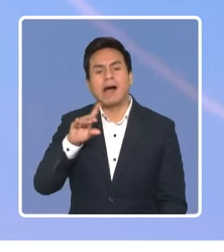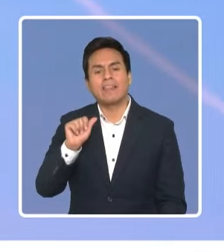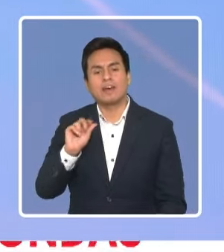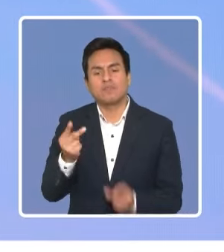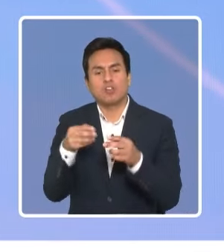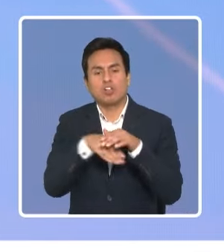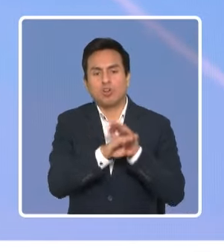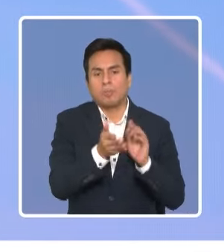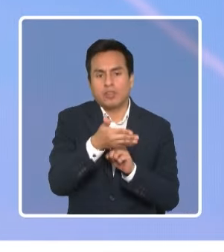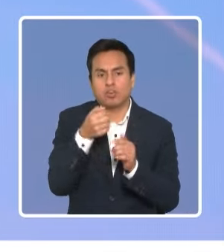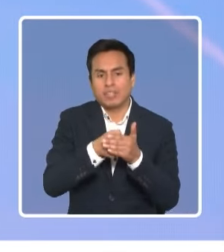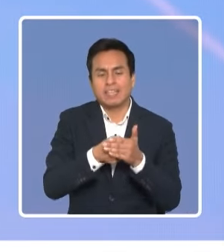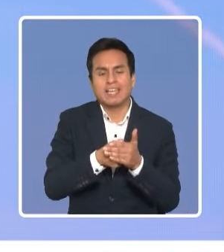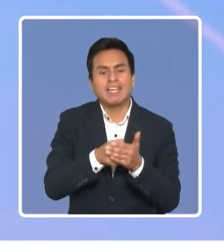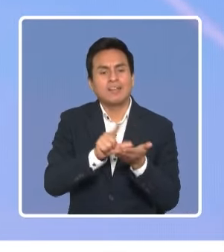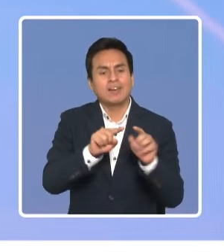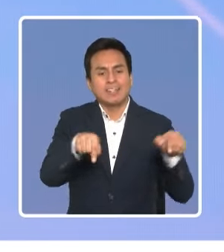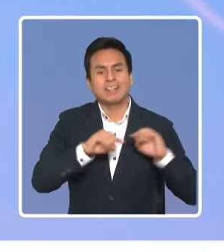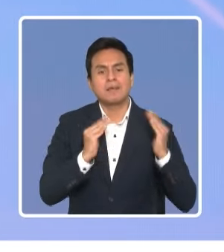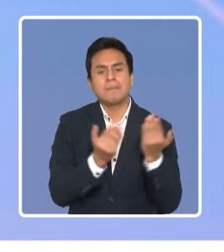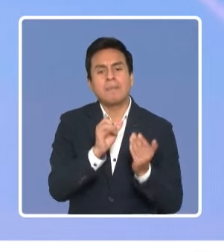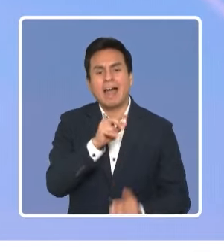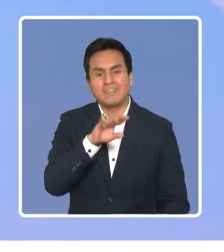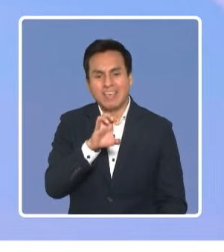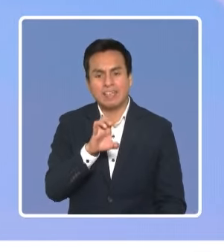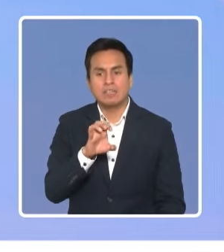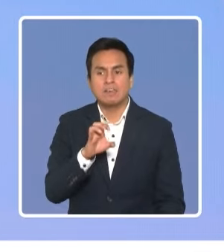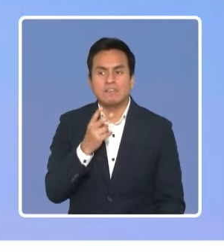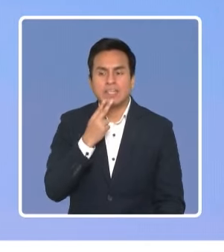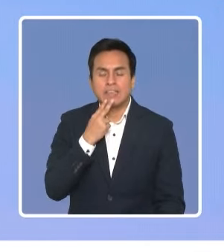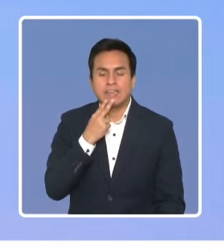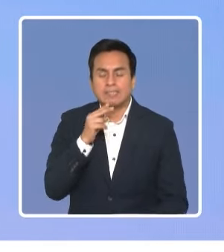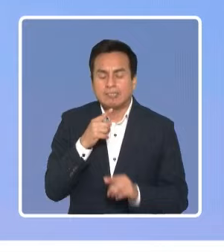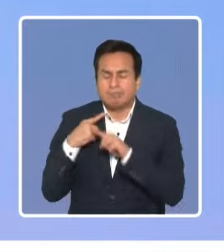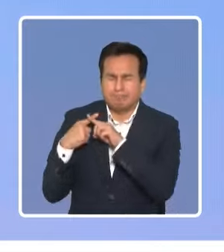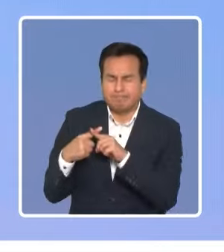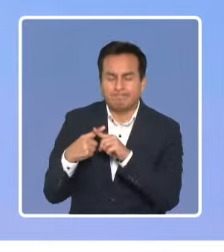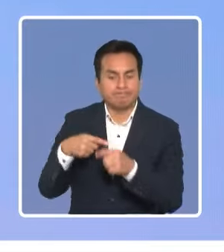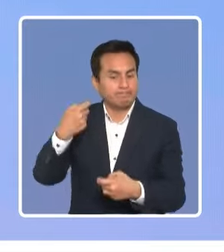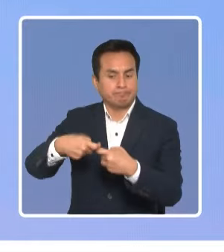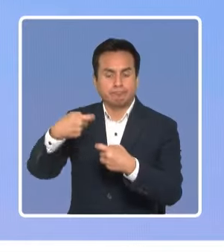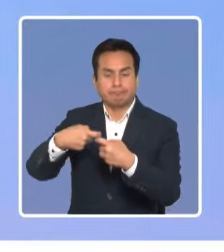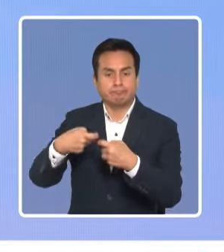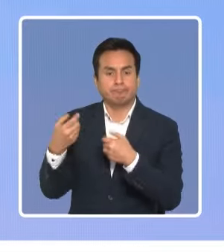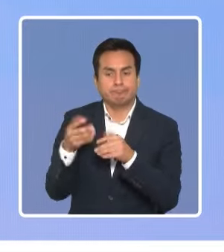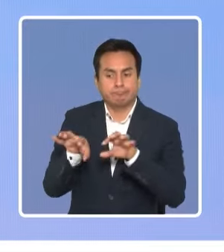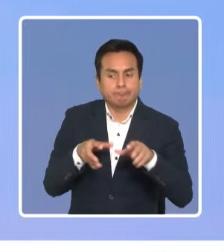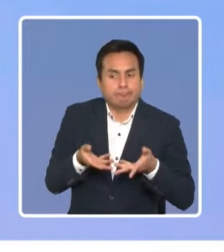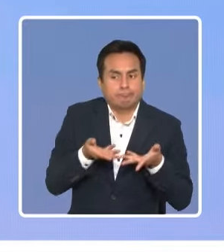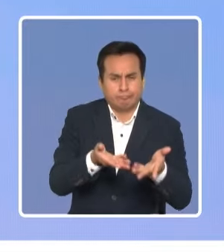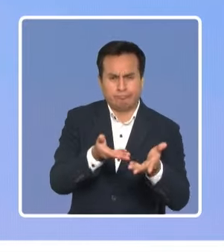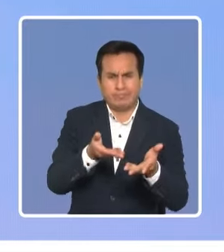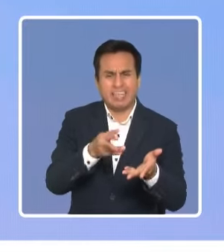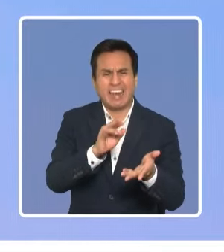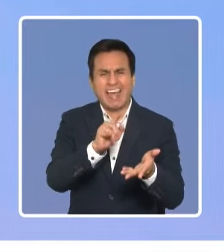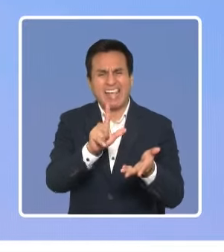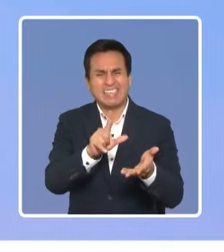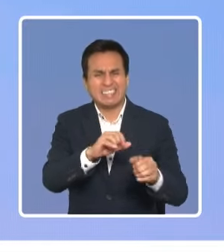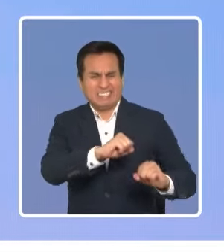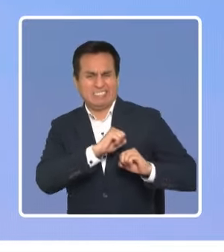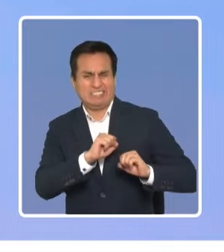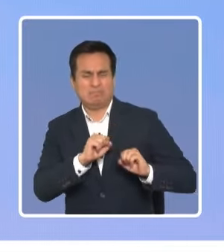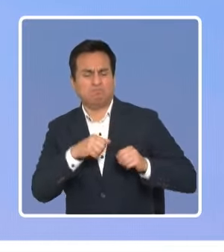patriotas en su hacienda en Paine y arriesgando su integridad, se negó a entregar provisiones a las tropas